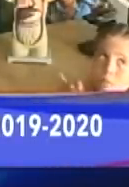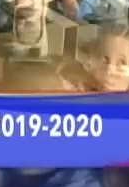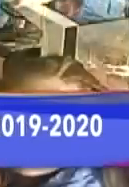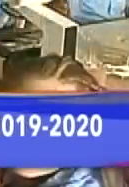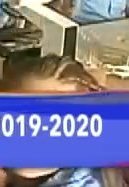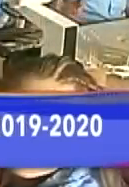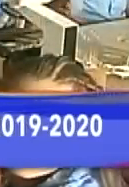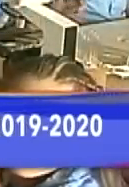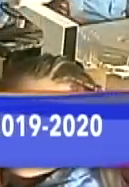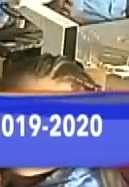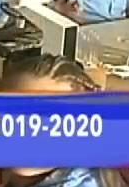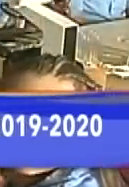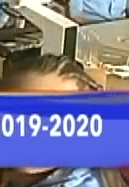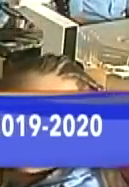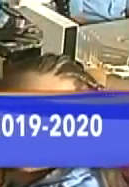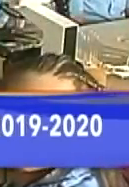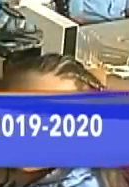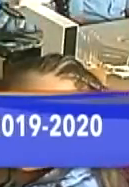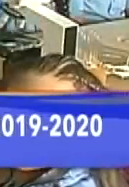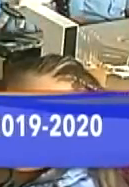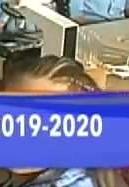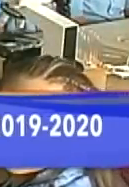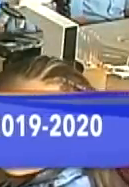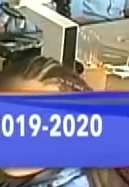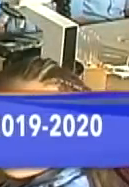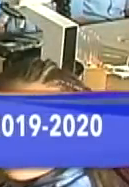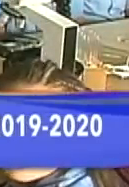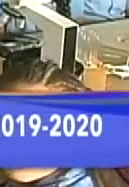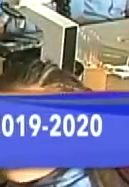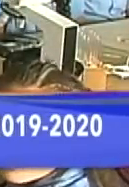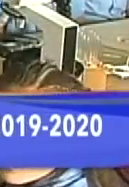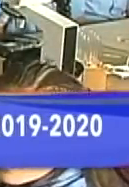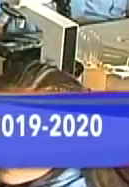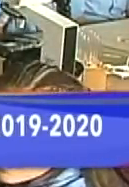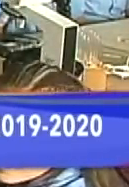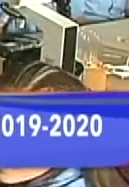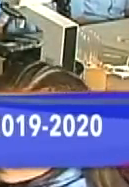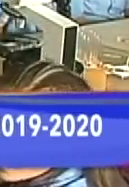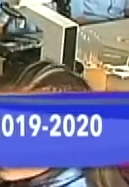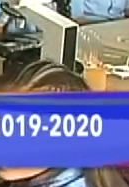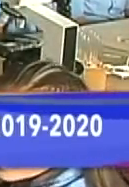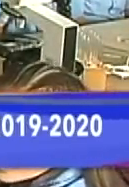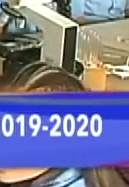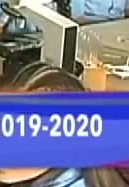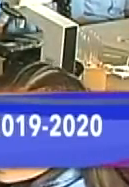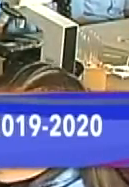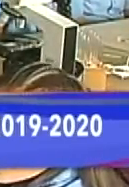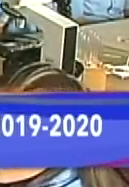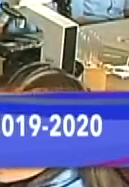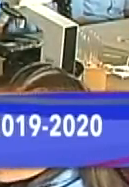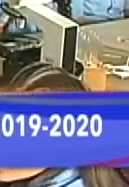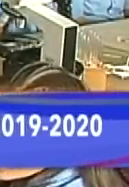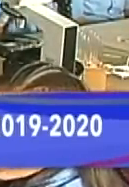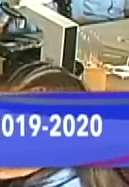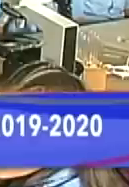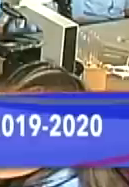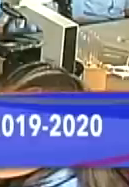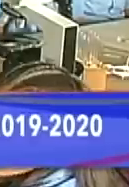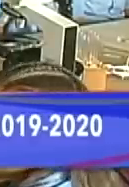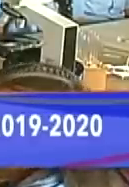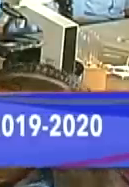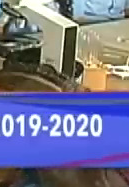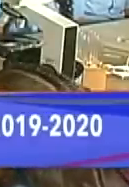así es comandante presidente es evidencia todo el esfuerzo que a pesar de la crisis del bloqueo en la guerra económica